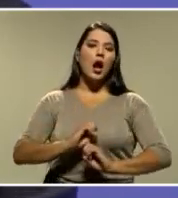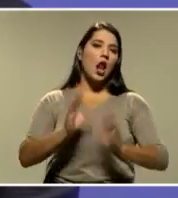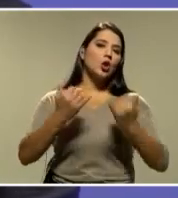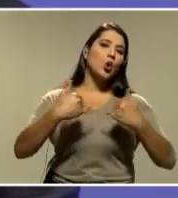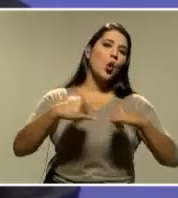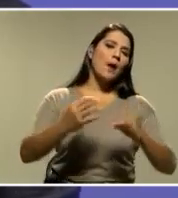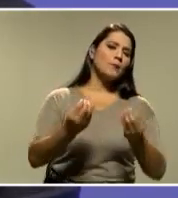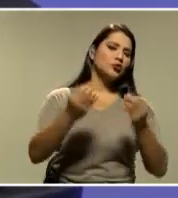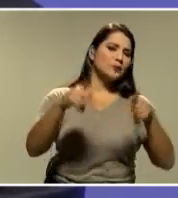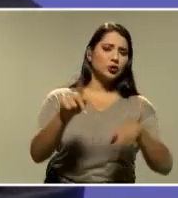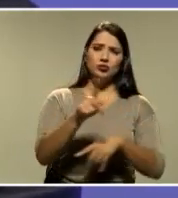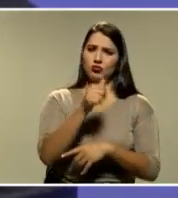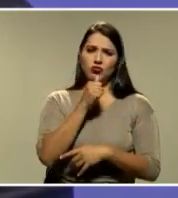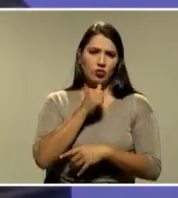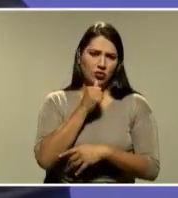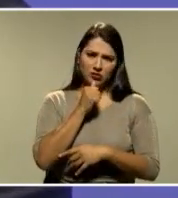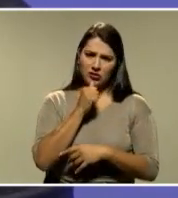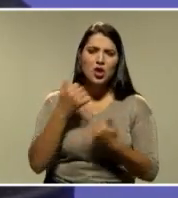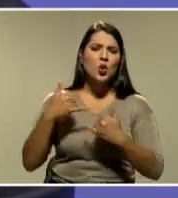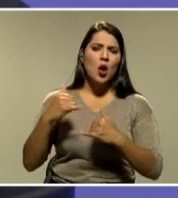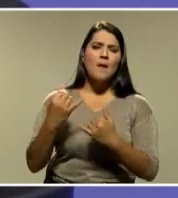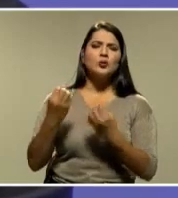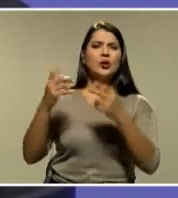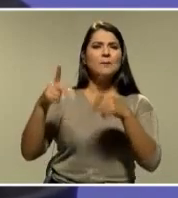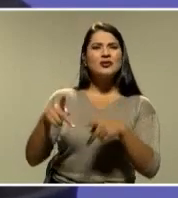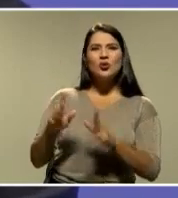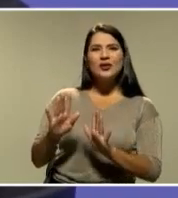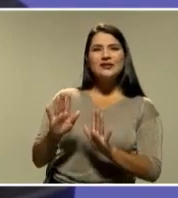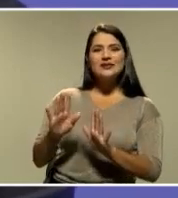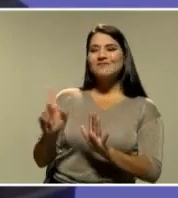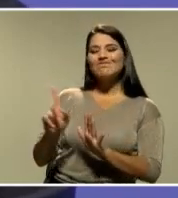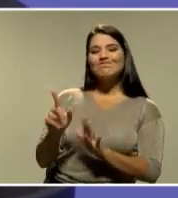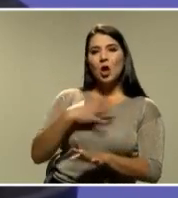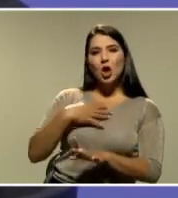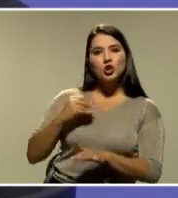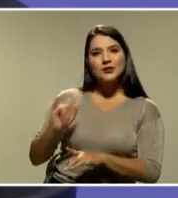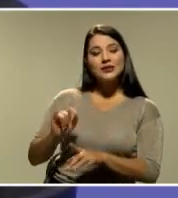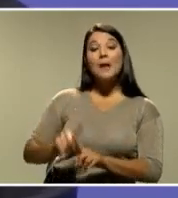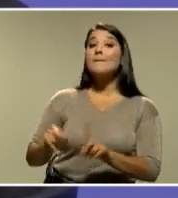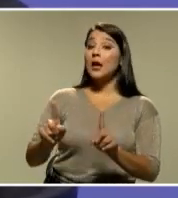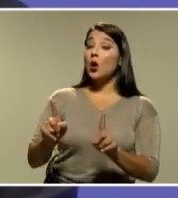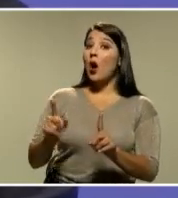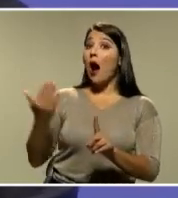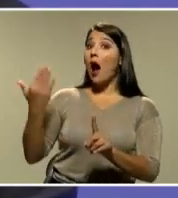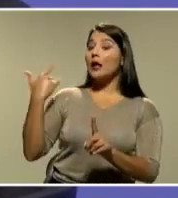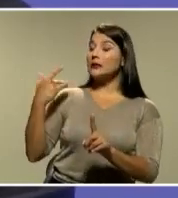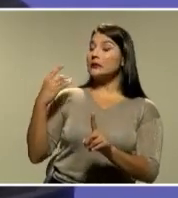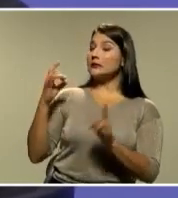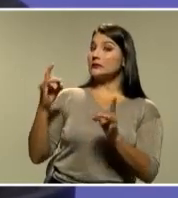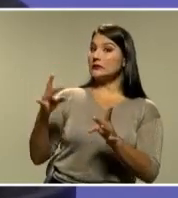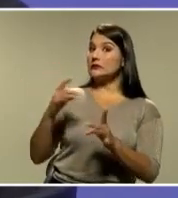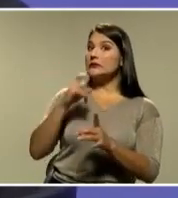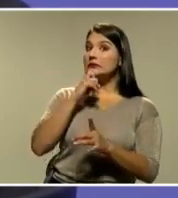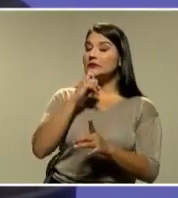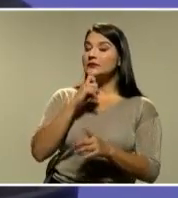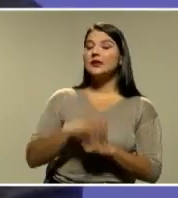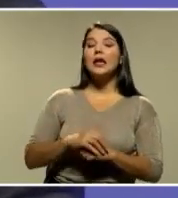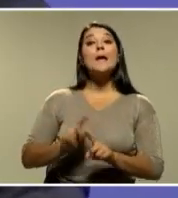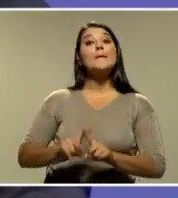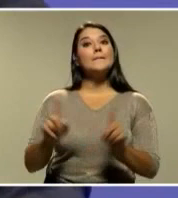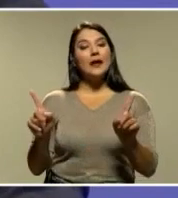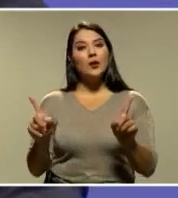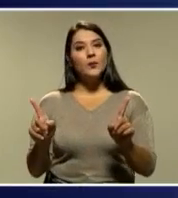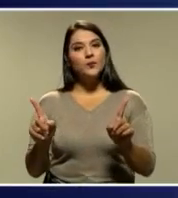intolerancia ahorita, siempre existe el conservadurismo, pero en esos tiempos era realmente fuerte, era terrible.